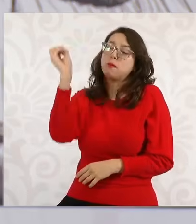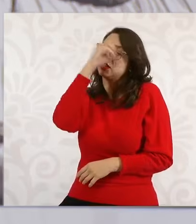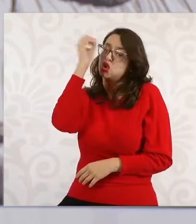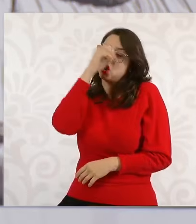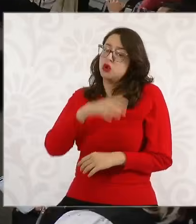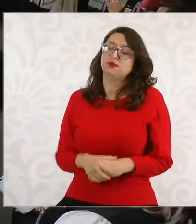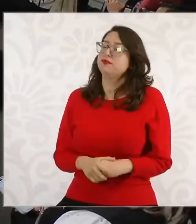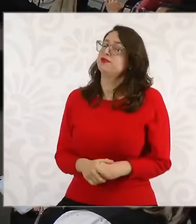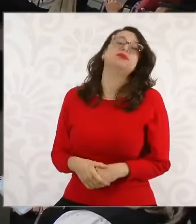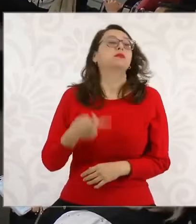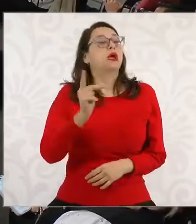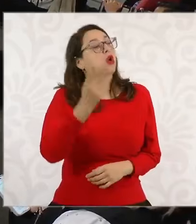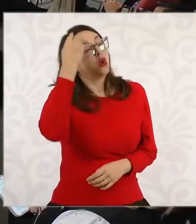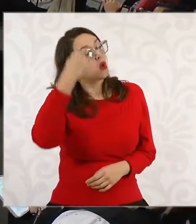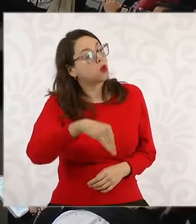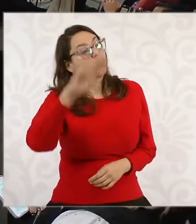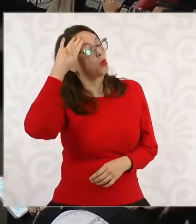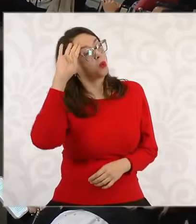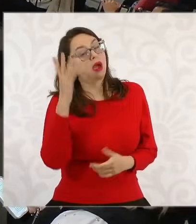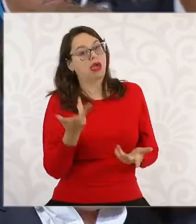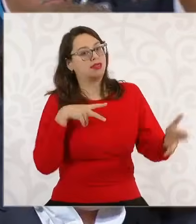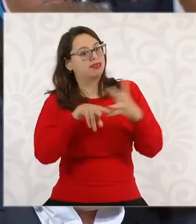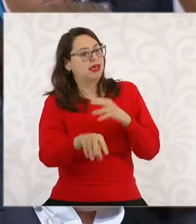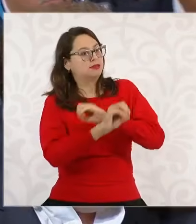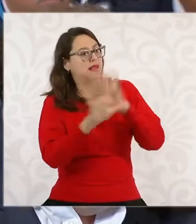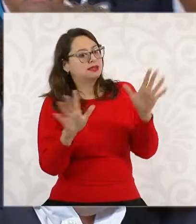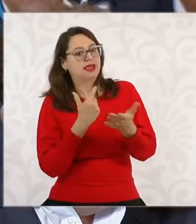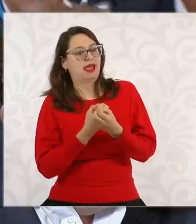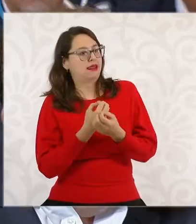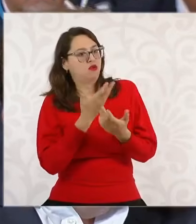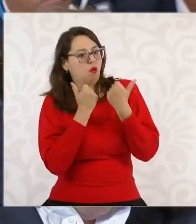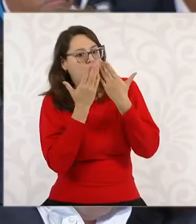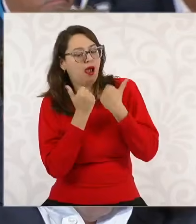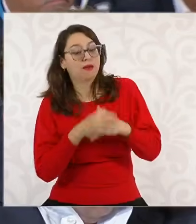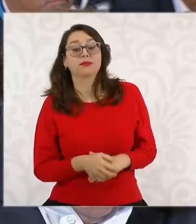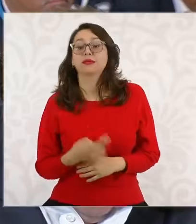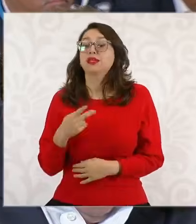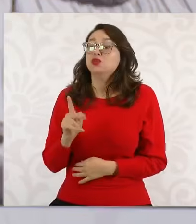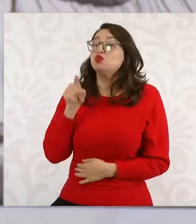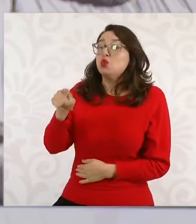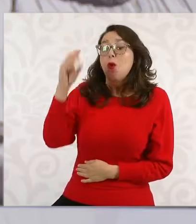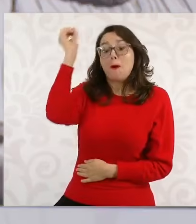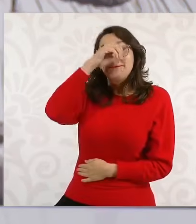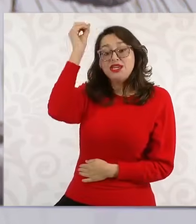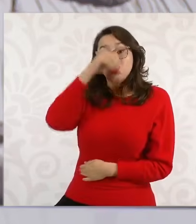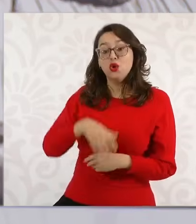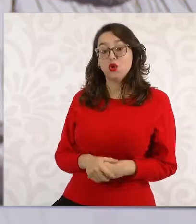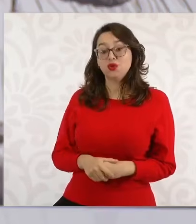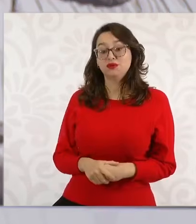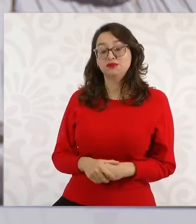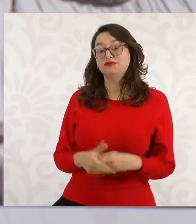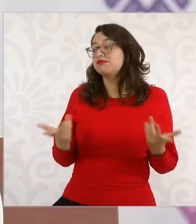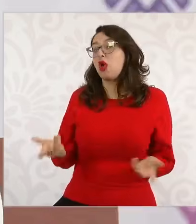en el caso de Cuba no existe como tal un tema de transparencia para saber, por ejemplo, cuánto. Por eso, pero esa es tu opinión. Hay otras